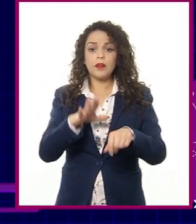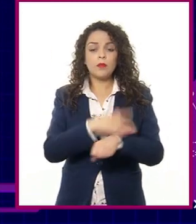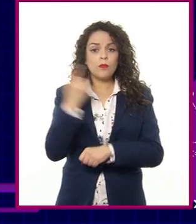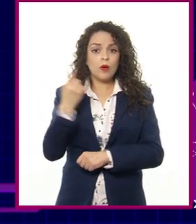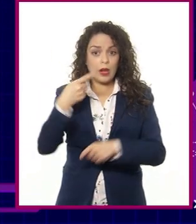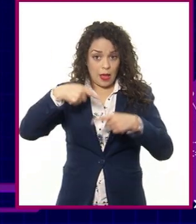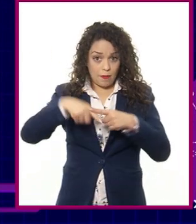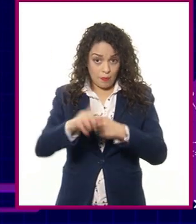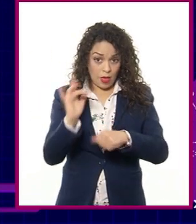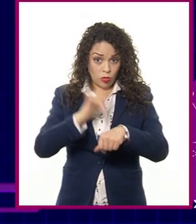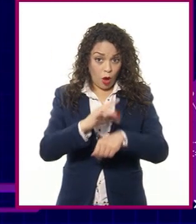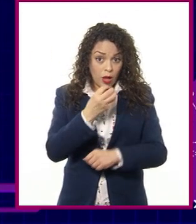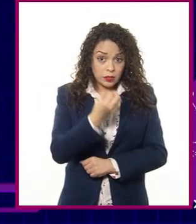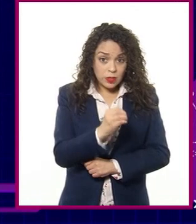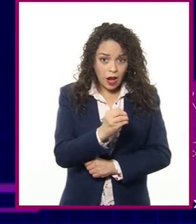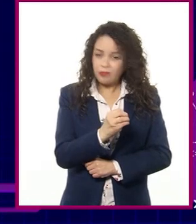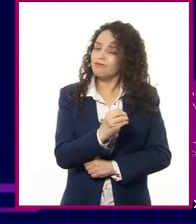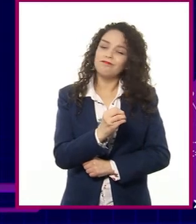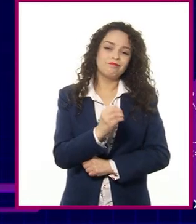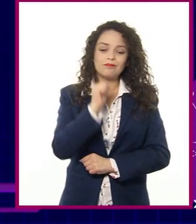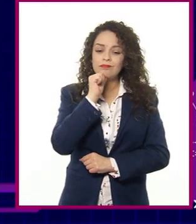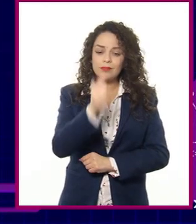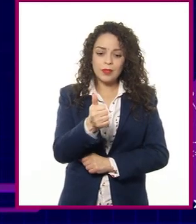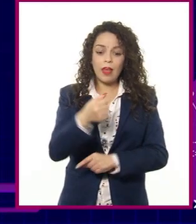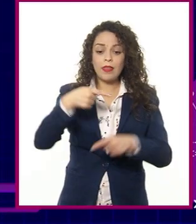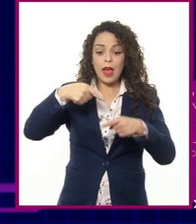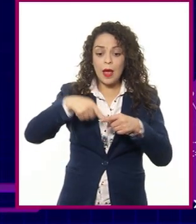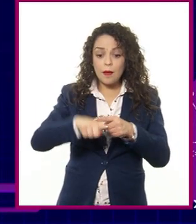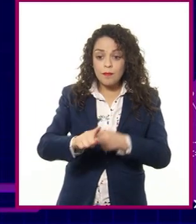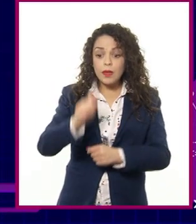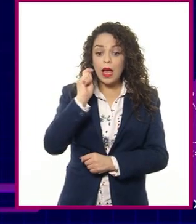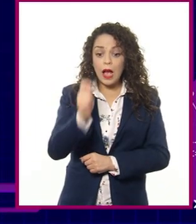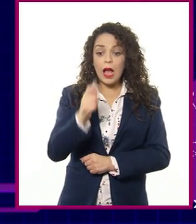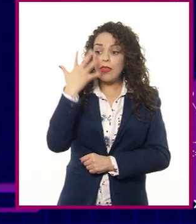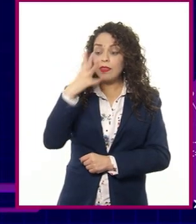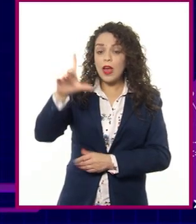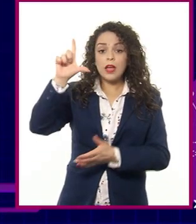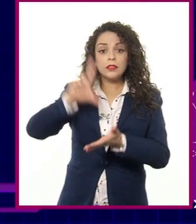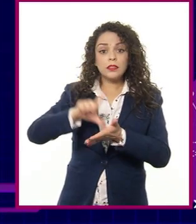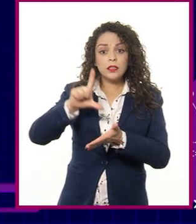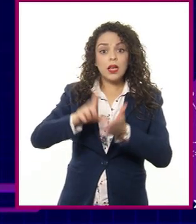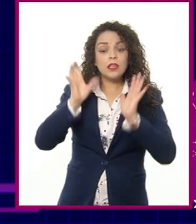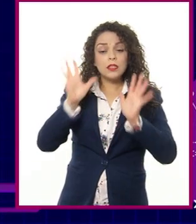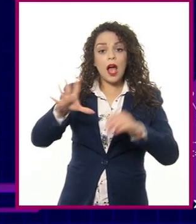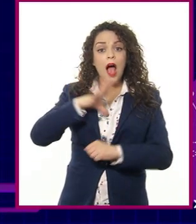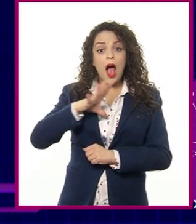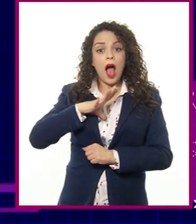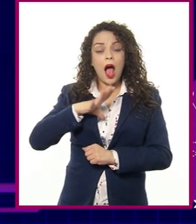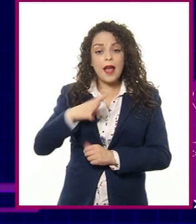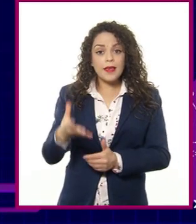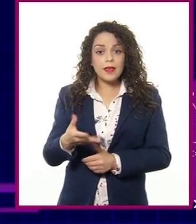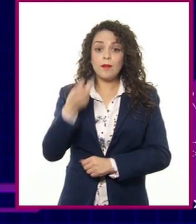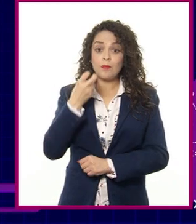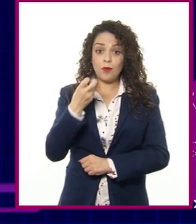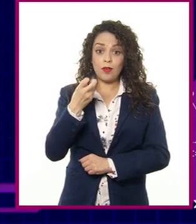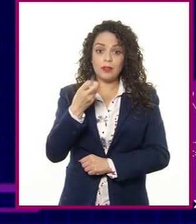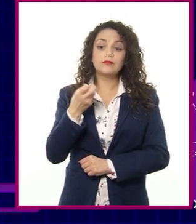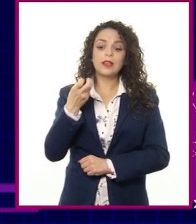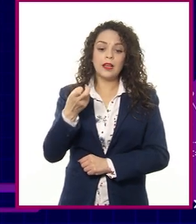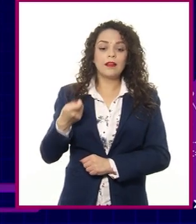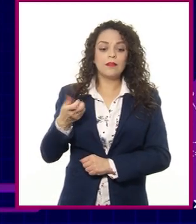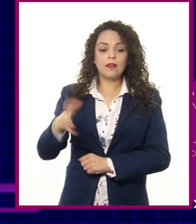el origen 0,0. Desde el inicio ya había 10 litros de agua en el tinaco, por lo tanto, es una